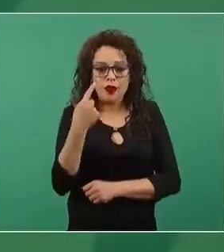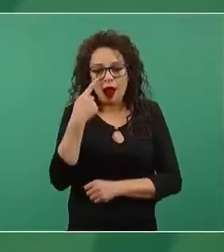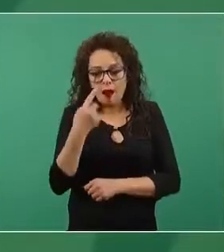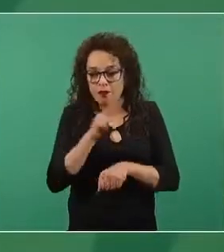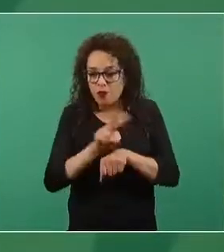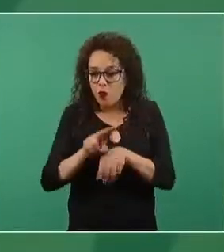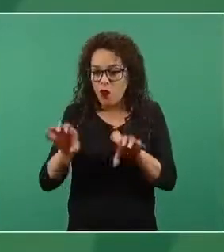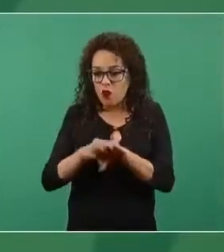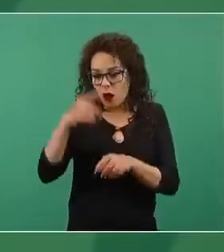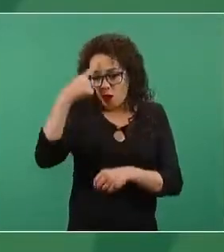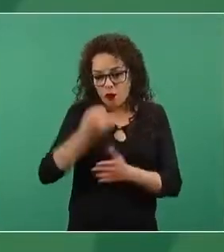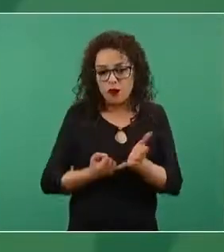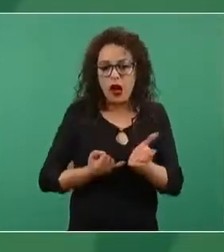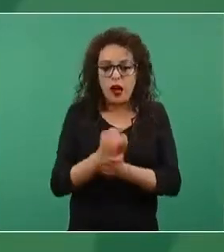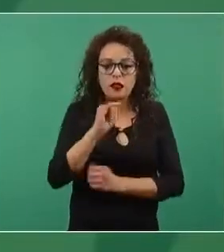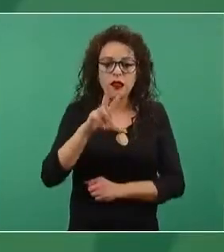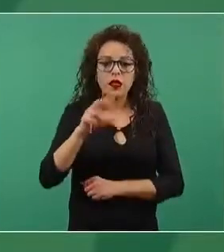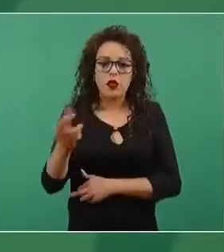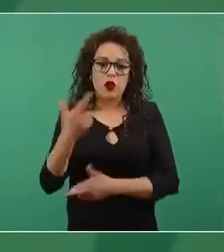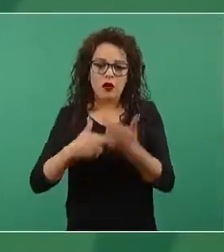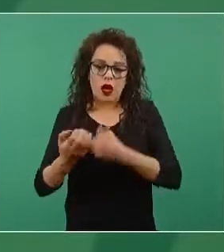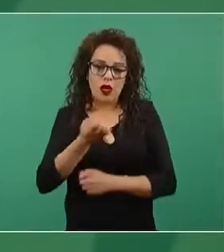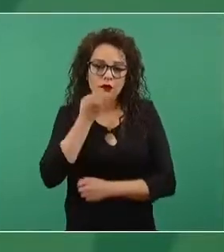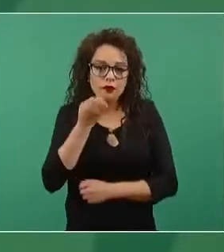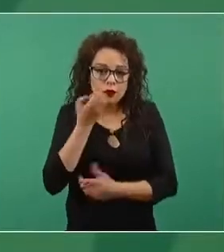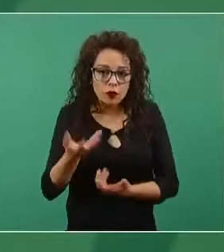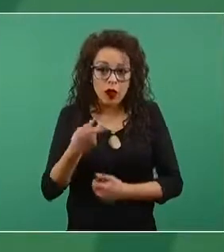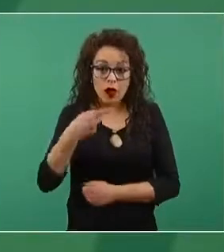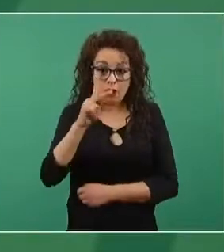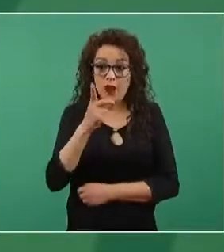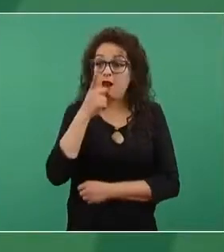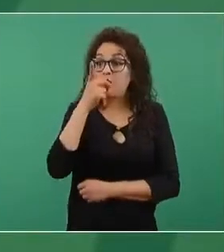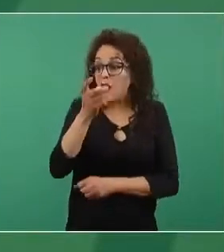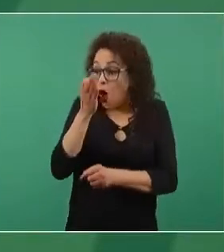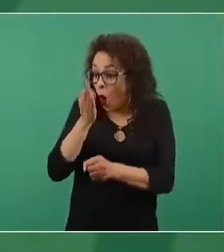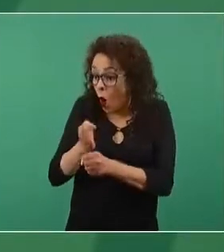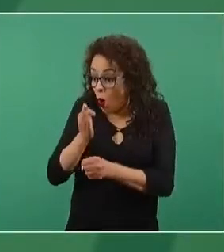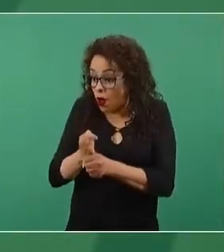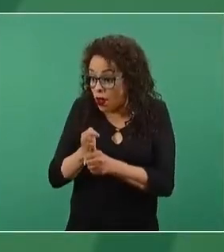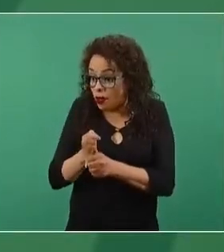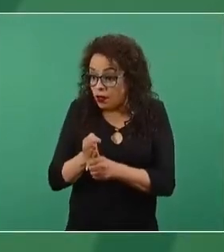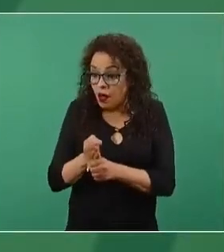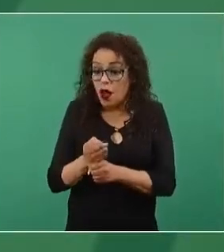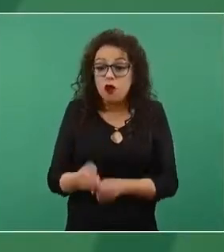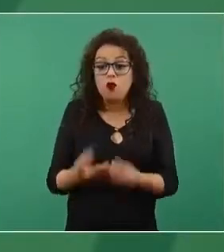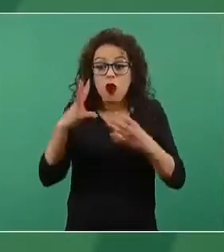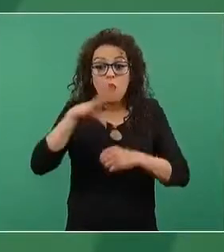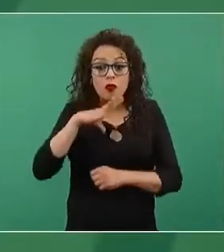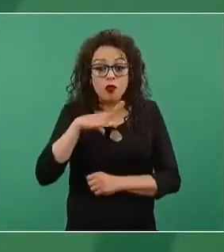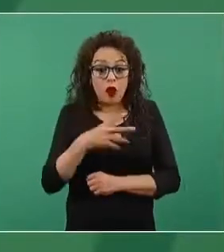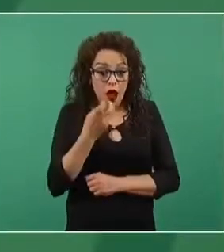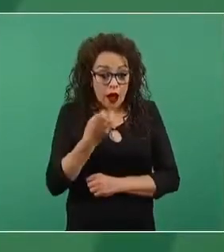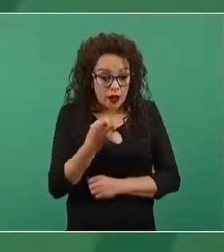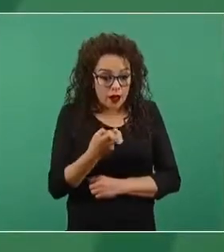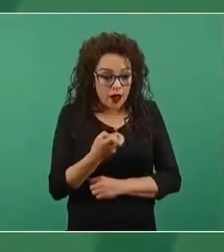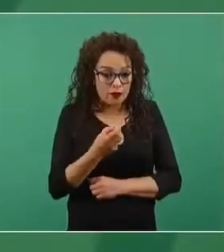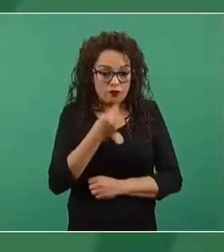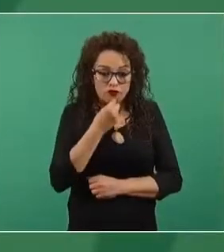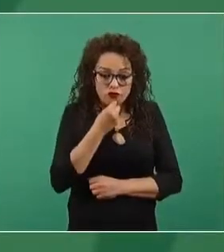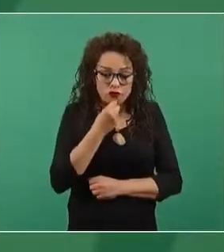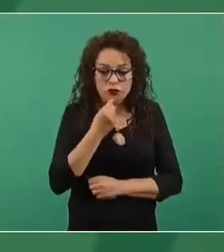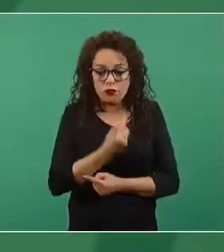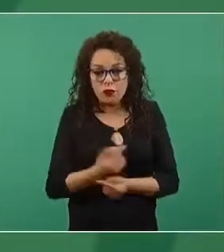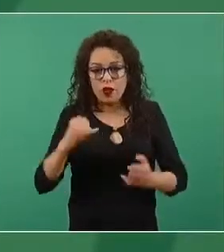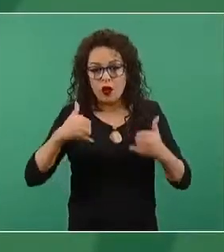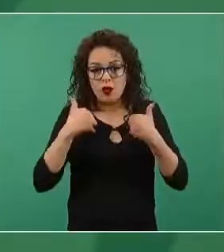decirle cuál es el índice, ¿no?, de obesidad, o sea, al día de hoy en este grupo etario, pero sí tenemos